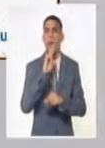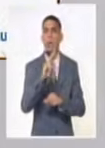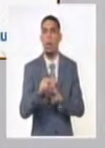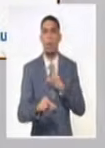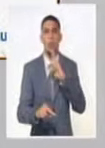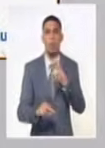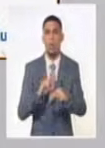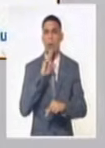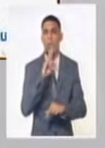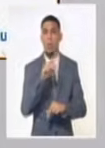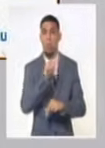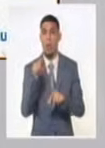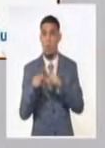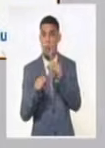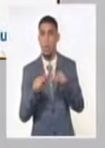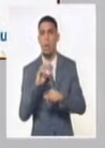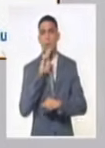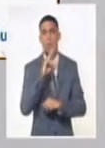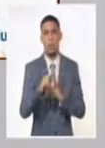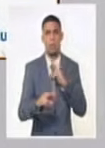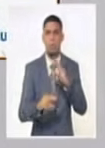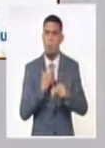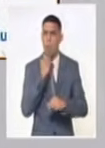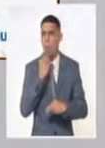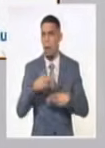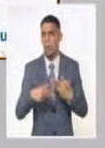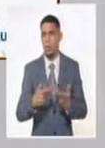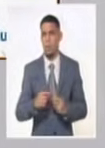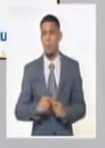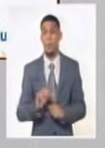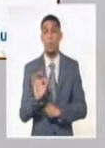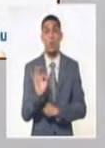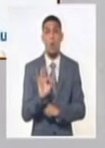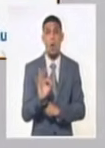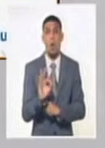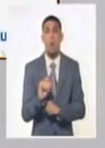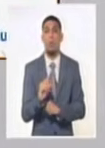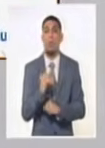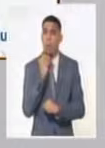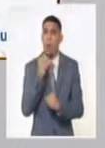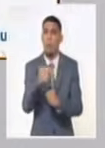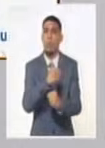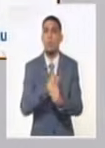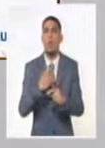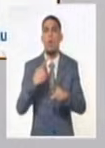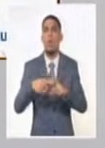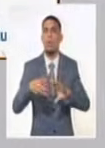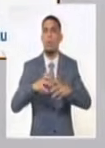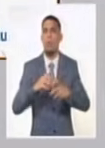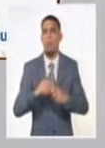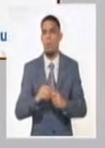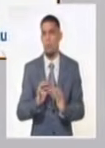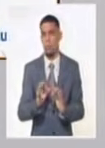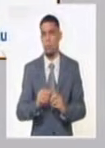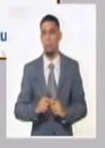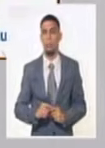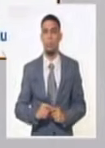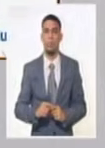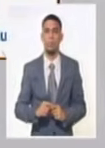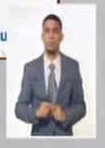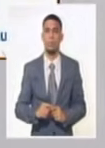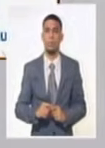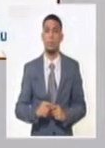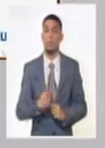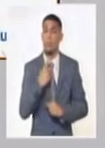una presentación, etcétera, o no, o utilizamos otras alternativas para combinación de estudios, como acabamos de hablar. Está